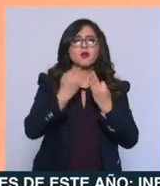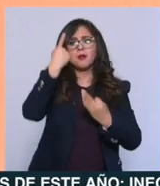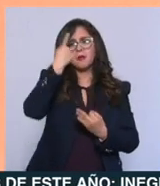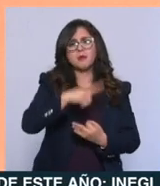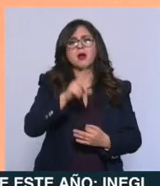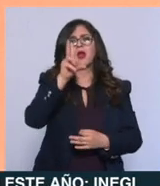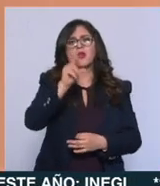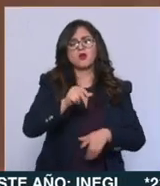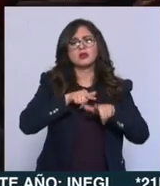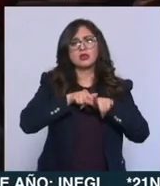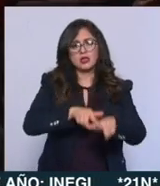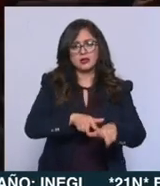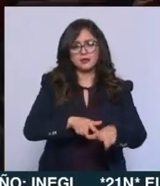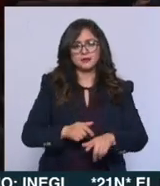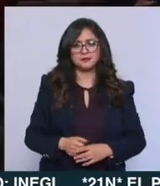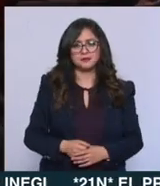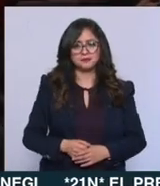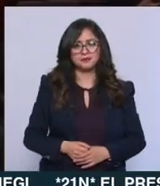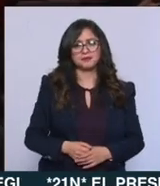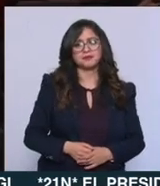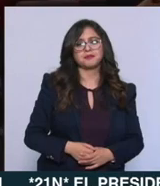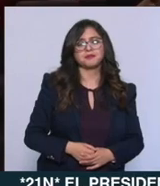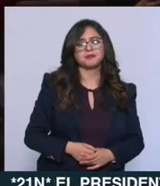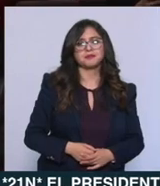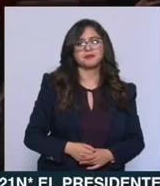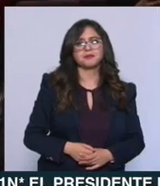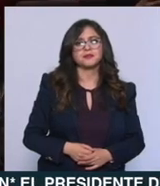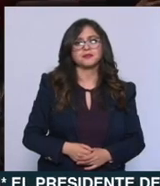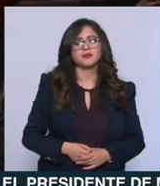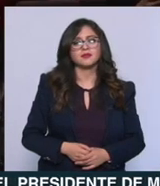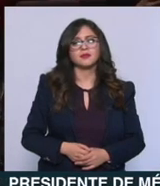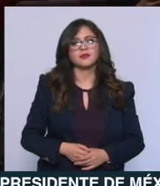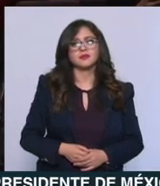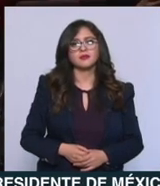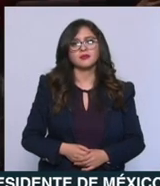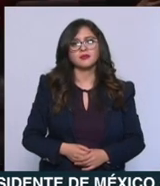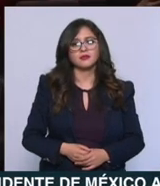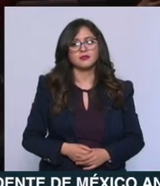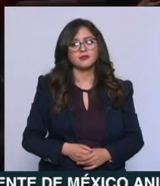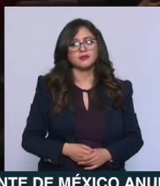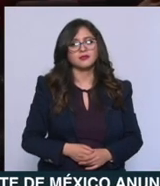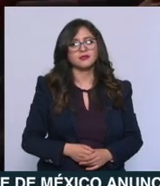enfrentamos. Con imágenes de Javier Cordero, Enrique Muñiz, 21 Noticias.